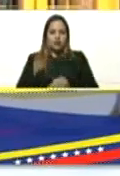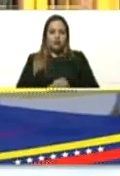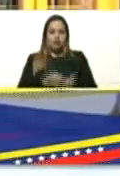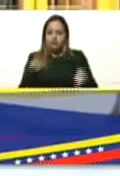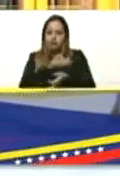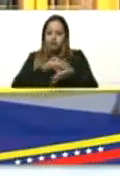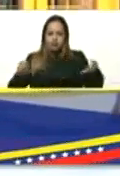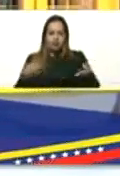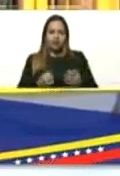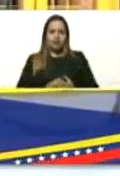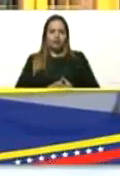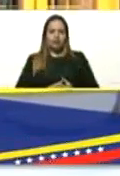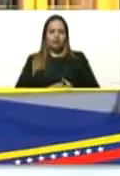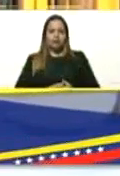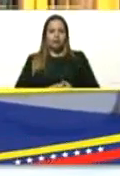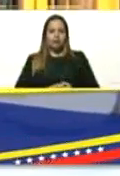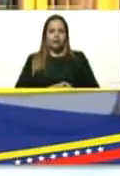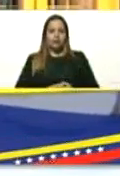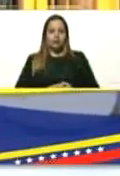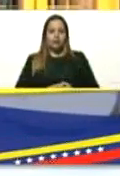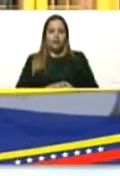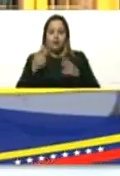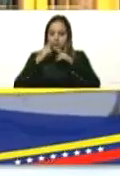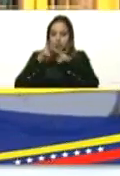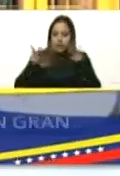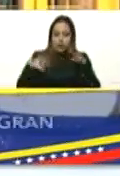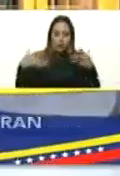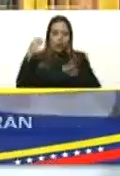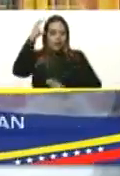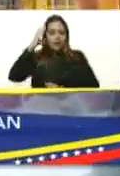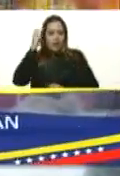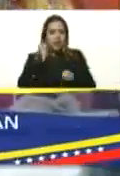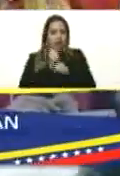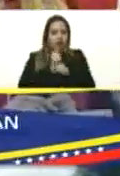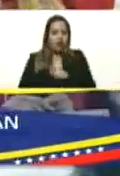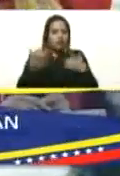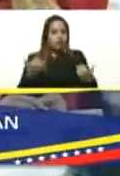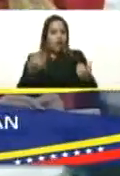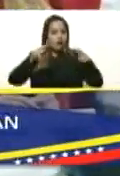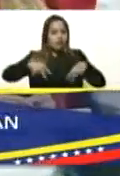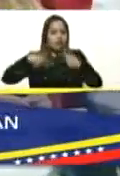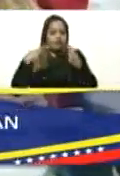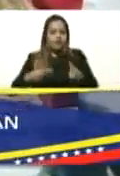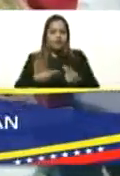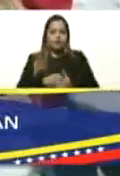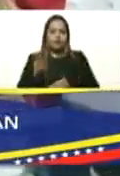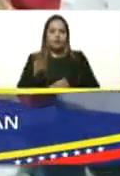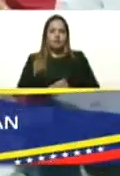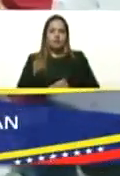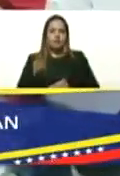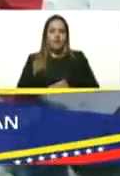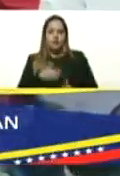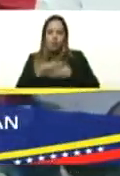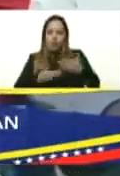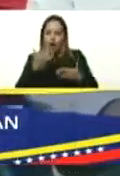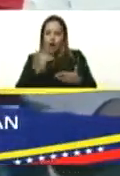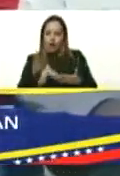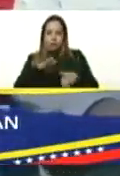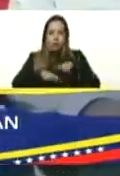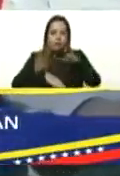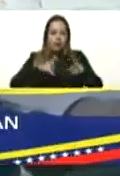formidable. Viendo las capacidades productivas recuperadas. Vamos recuperando paso a